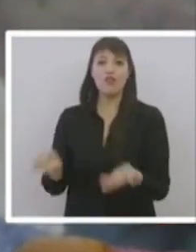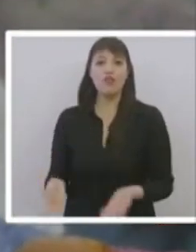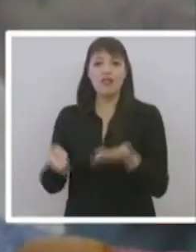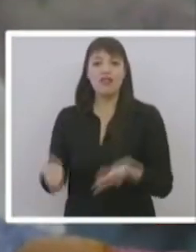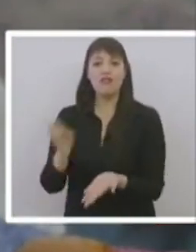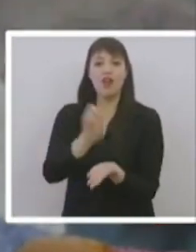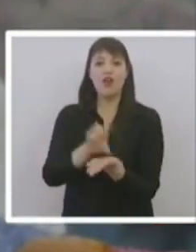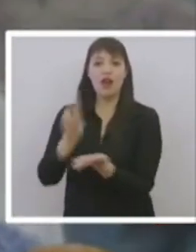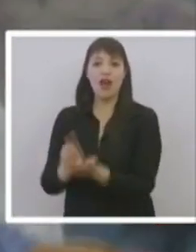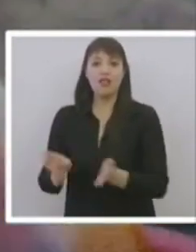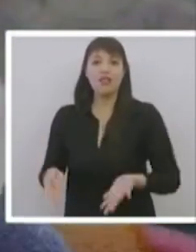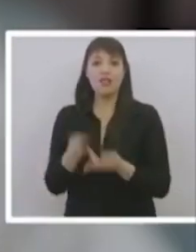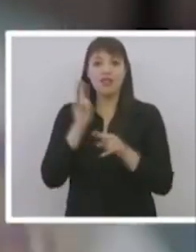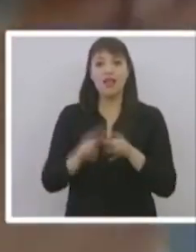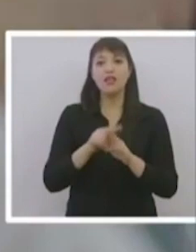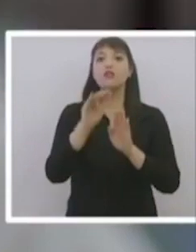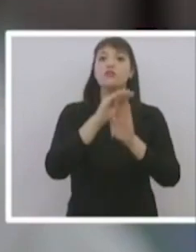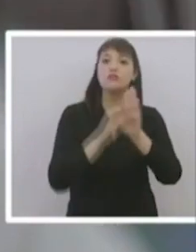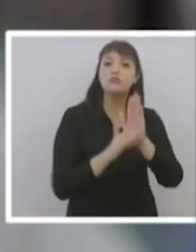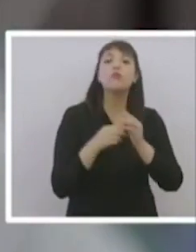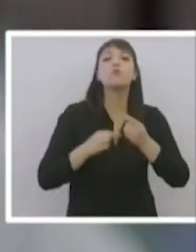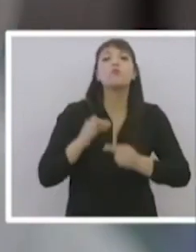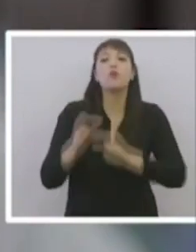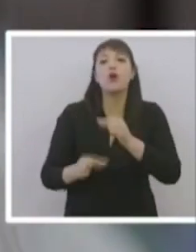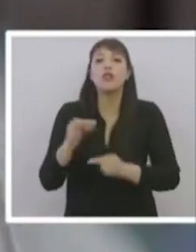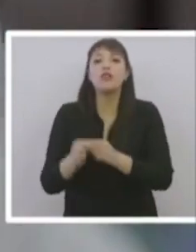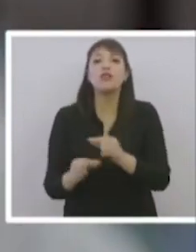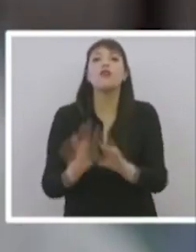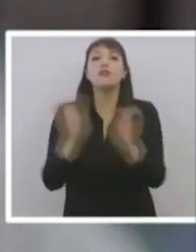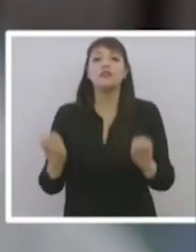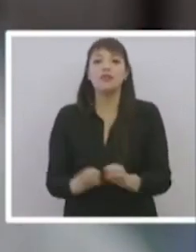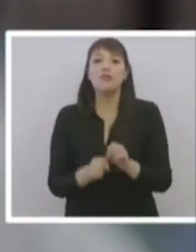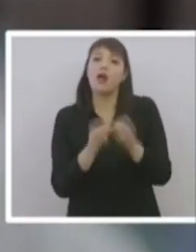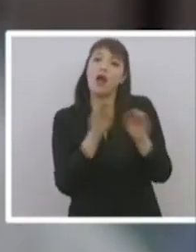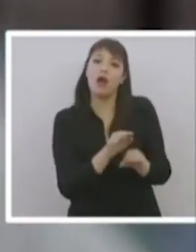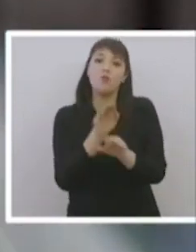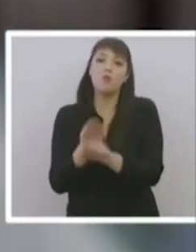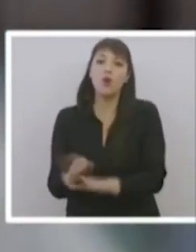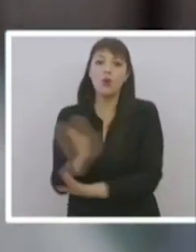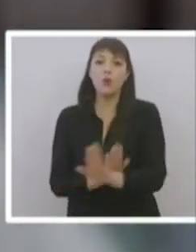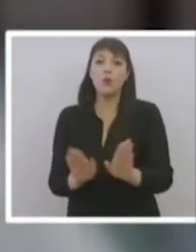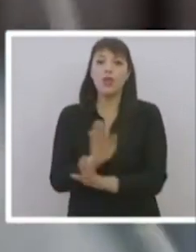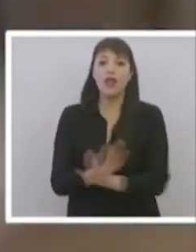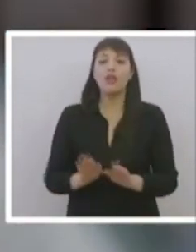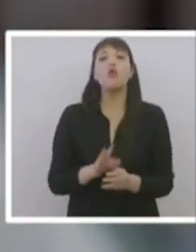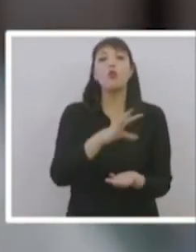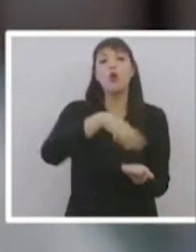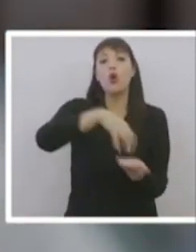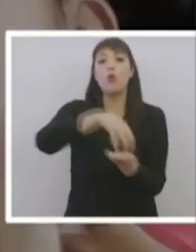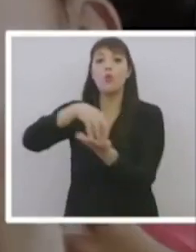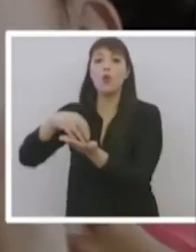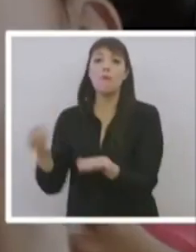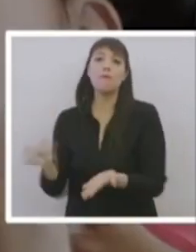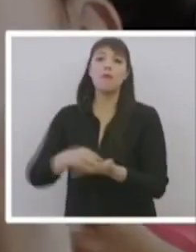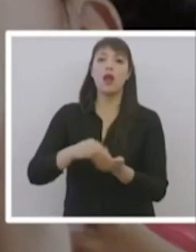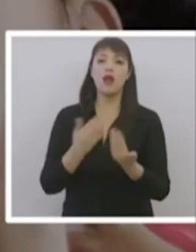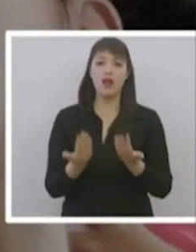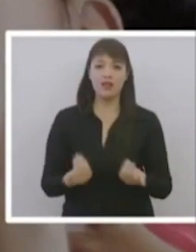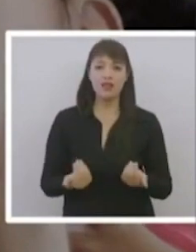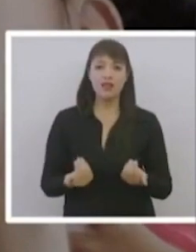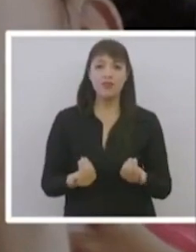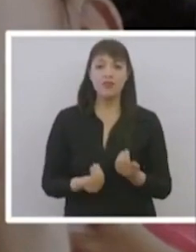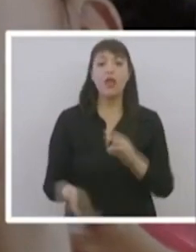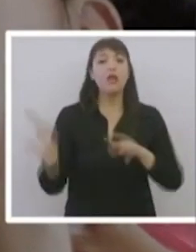labores de cuidado o si ellos tengan la capacidad de poder decidir si realizan la labor de cuidado y en la forma